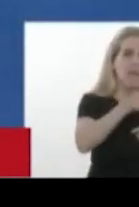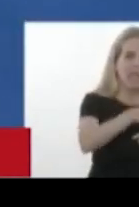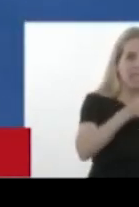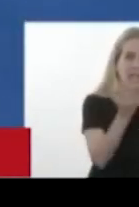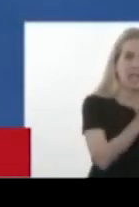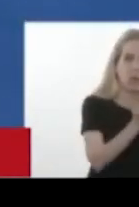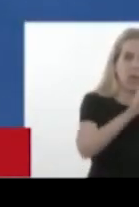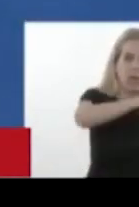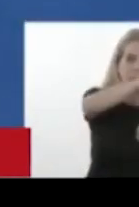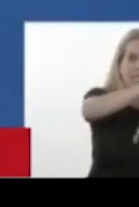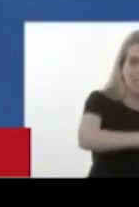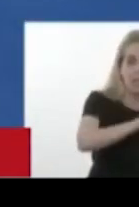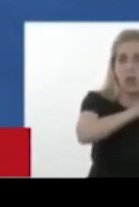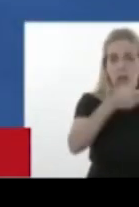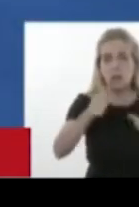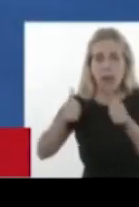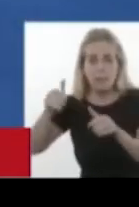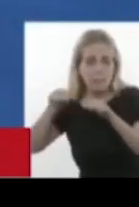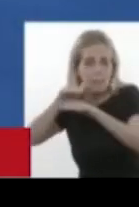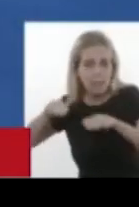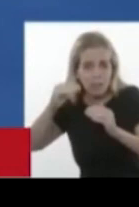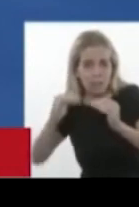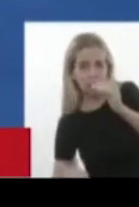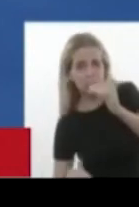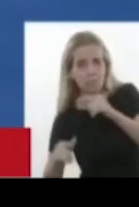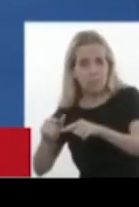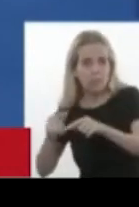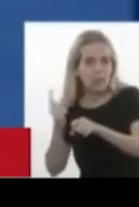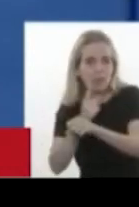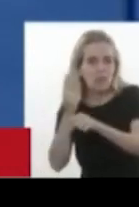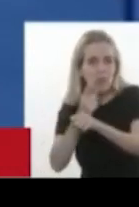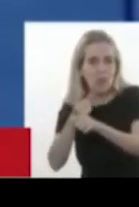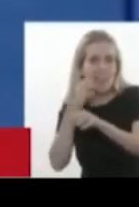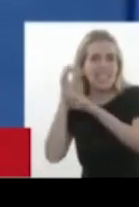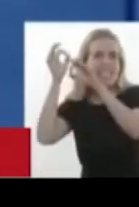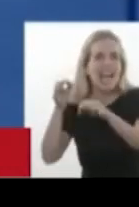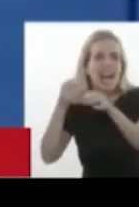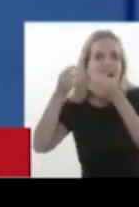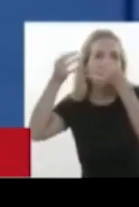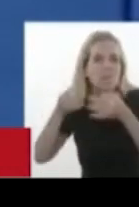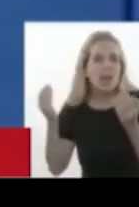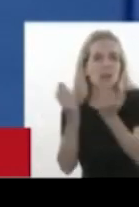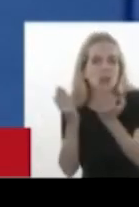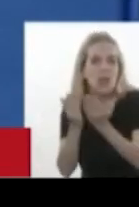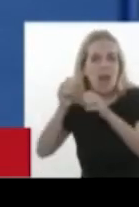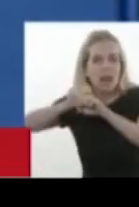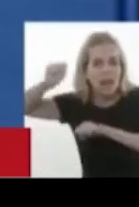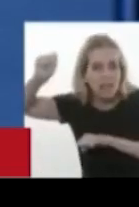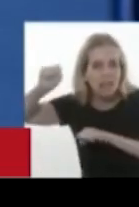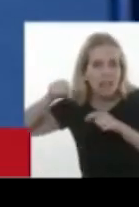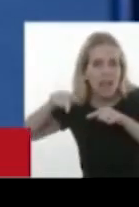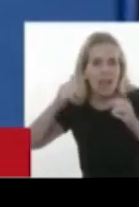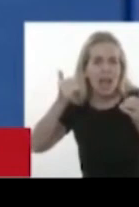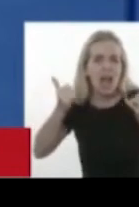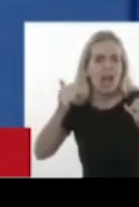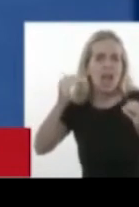mérito de los que están más atrás generalmente no alcanza para poder llegar a la meta.